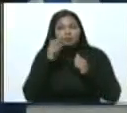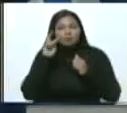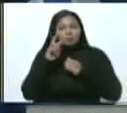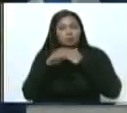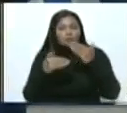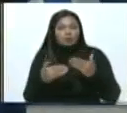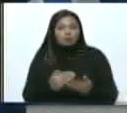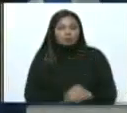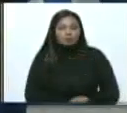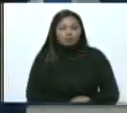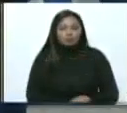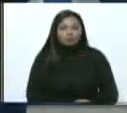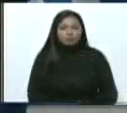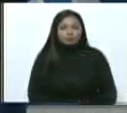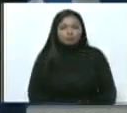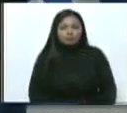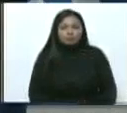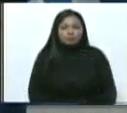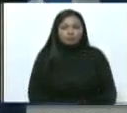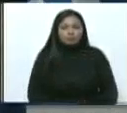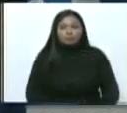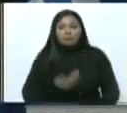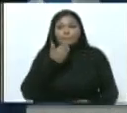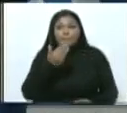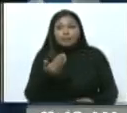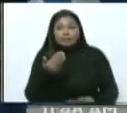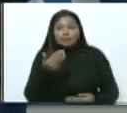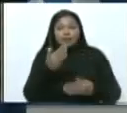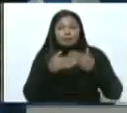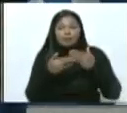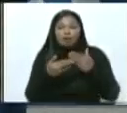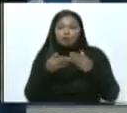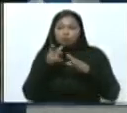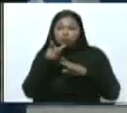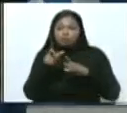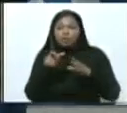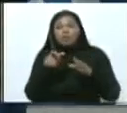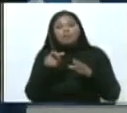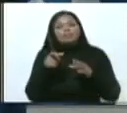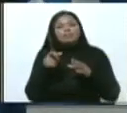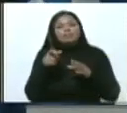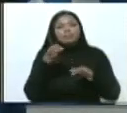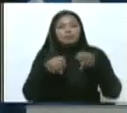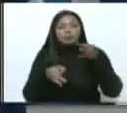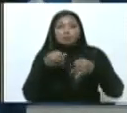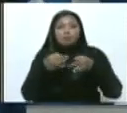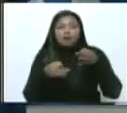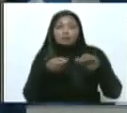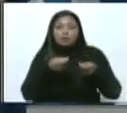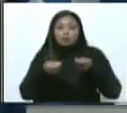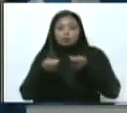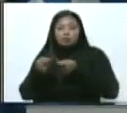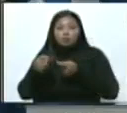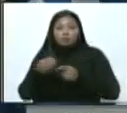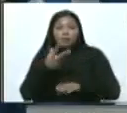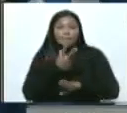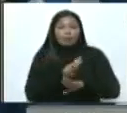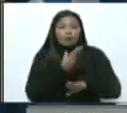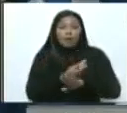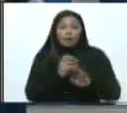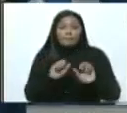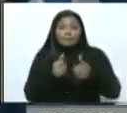respectivamente, para solicitar la declinatoria de competencia al Tribunal Quinto de Control del Estado Monagas, donde se inicia toda esta